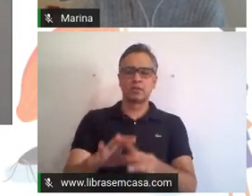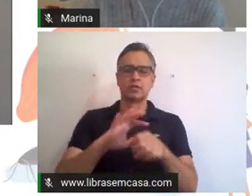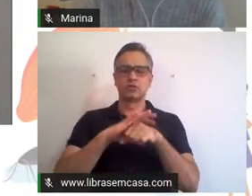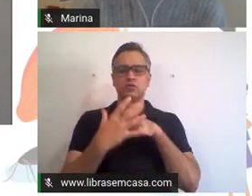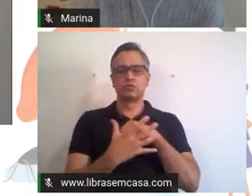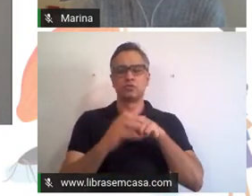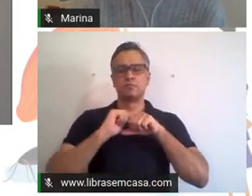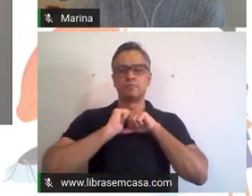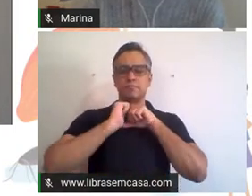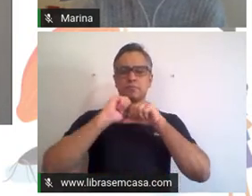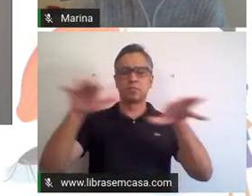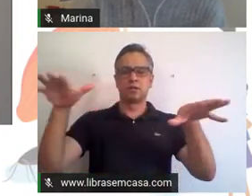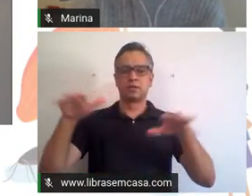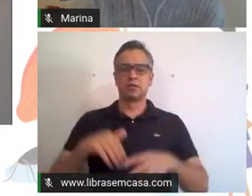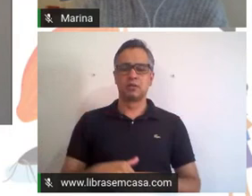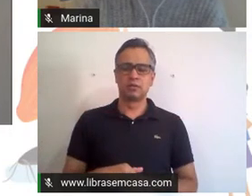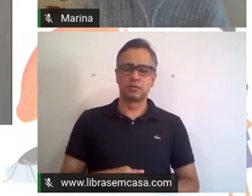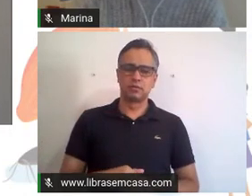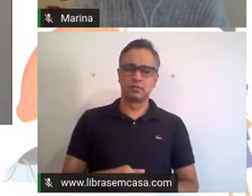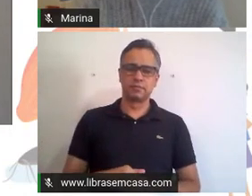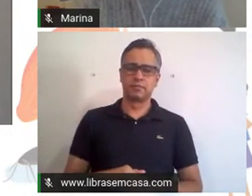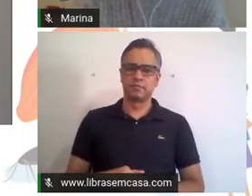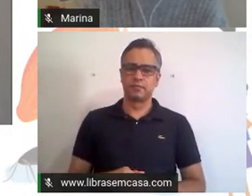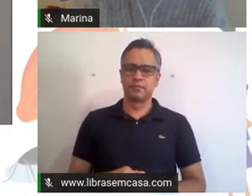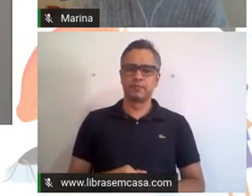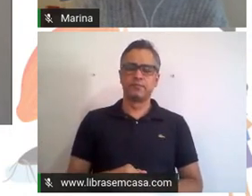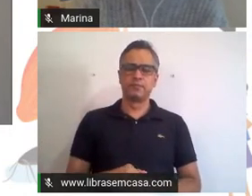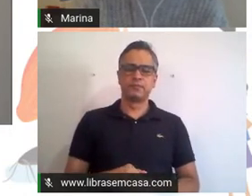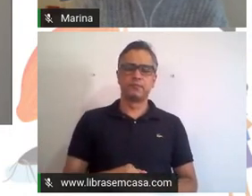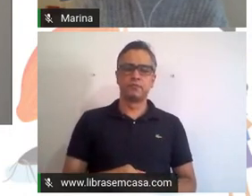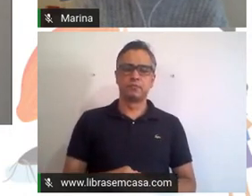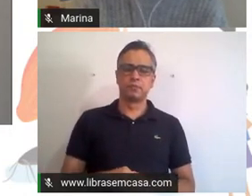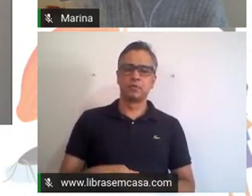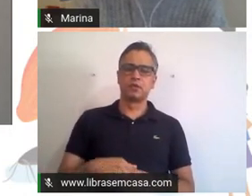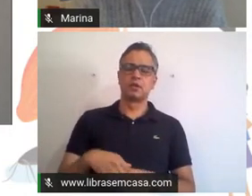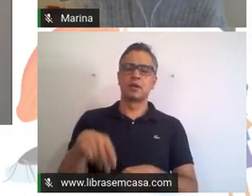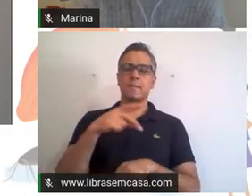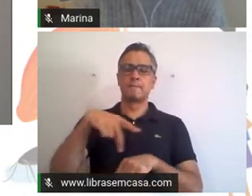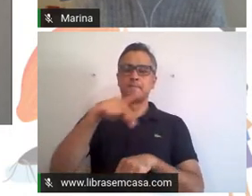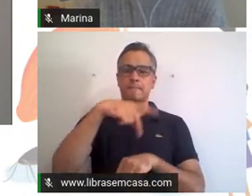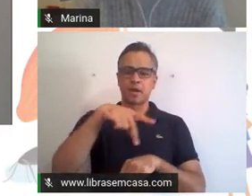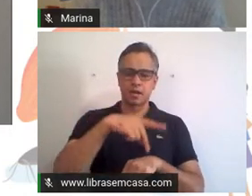en un contexto de pandemias. Nos volvimos un país